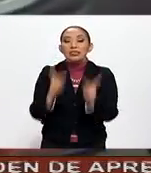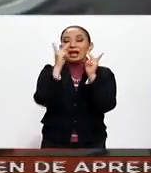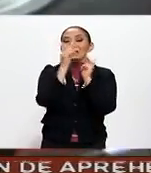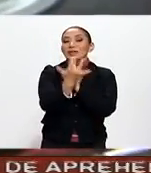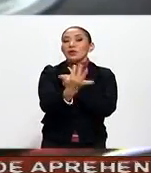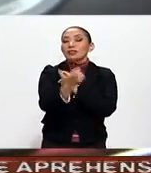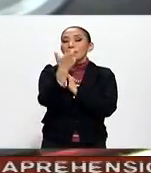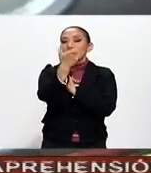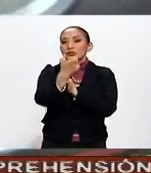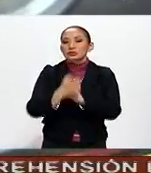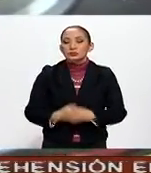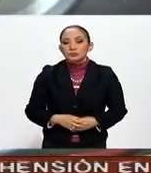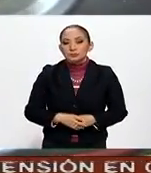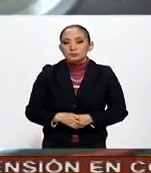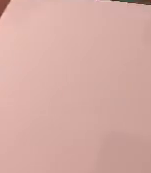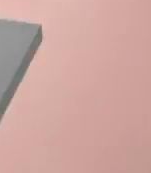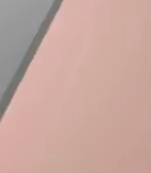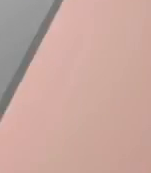en 50 pesos.